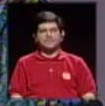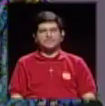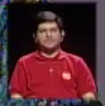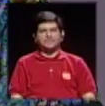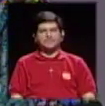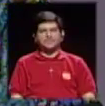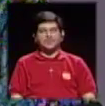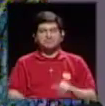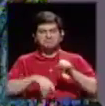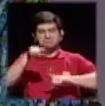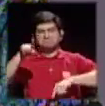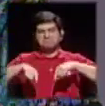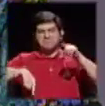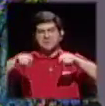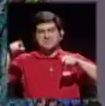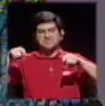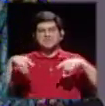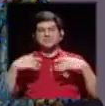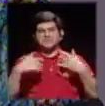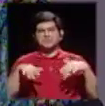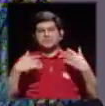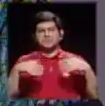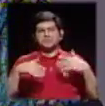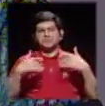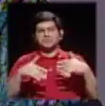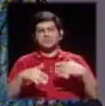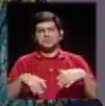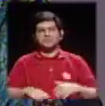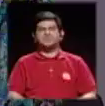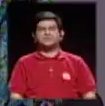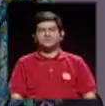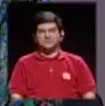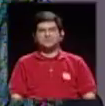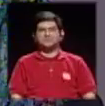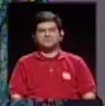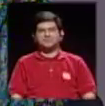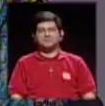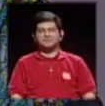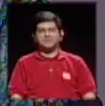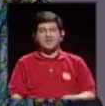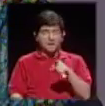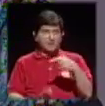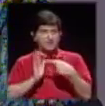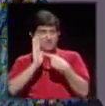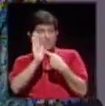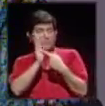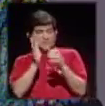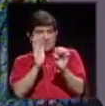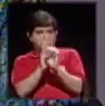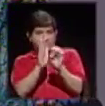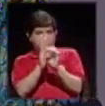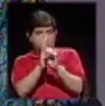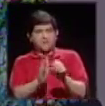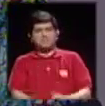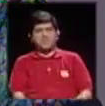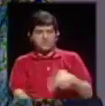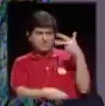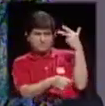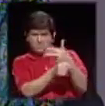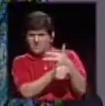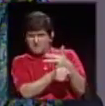hay estadísticas bastante grandes, ¿verdad? Que arroja, por ejemplo, en